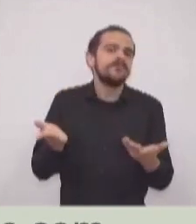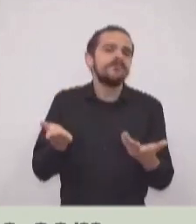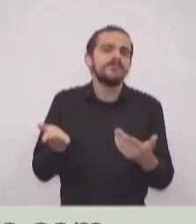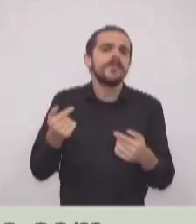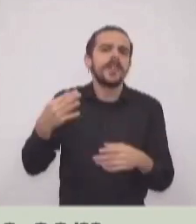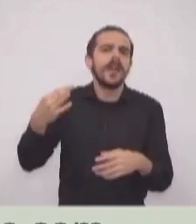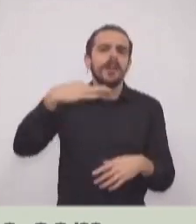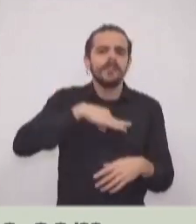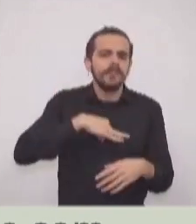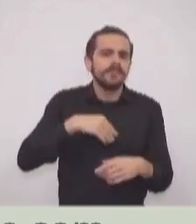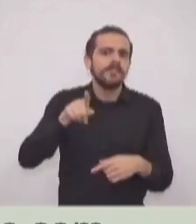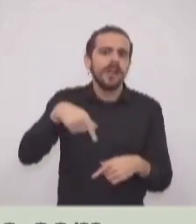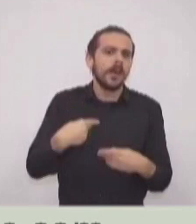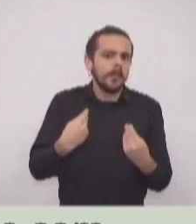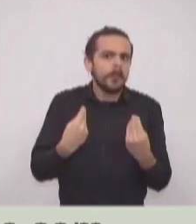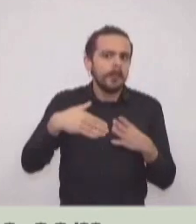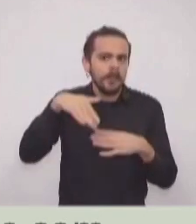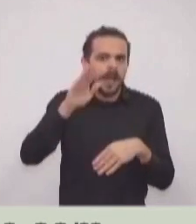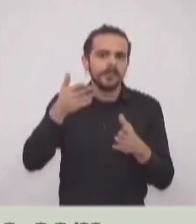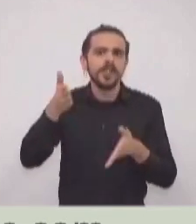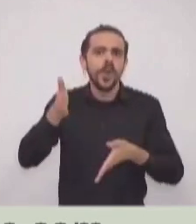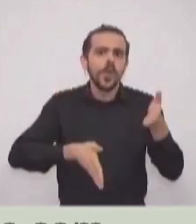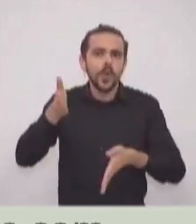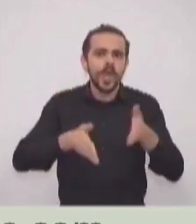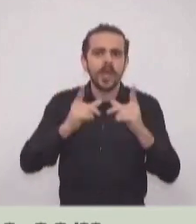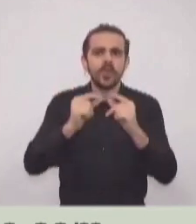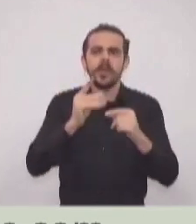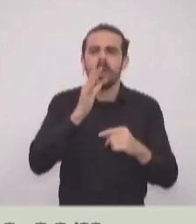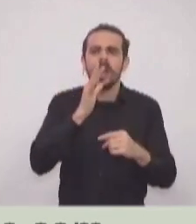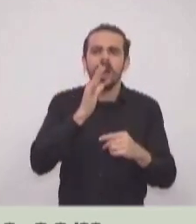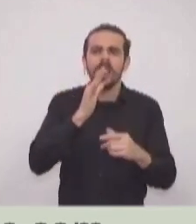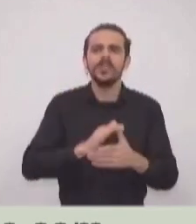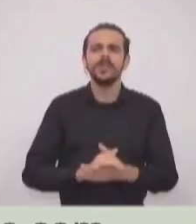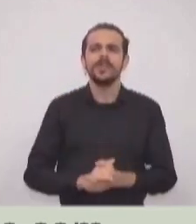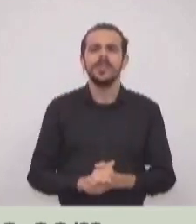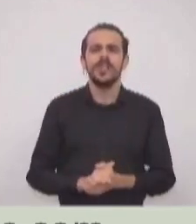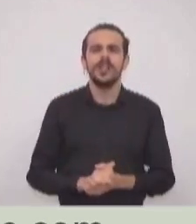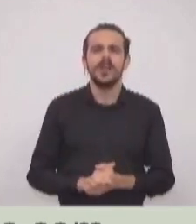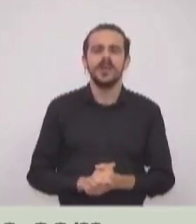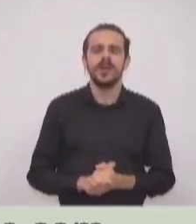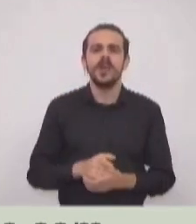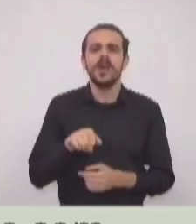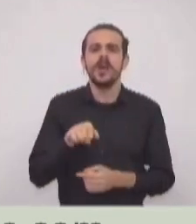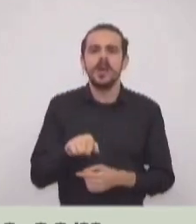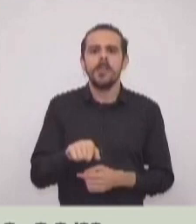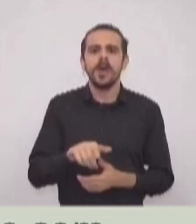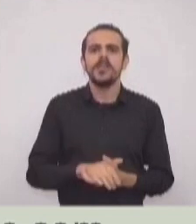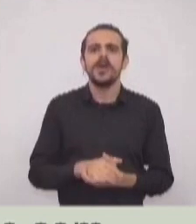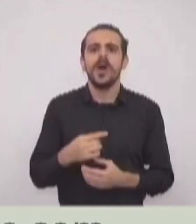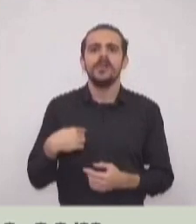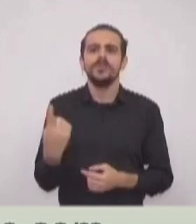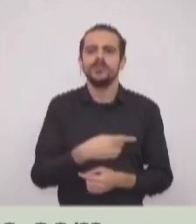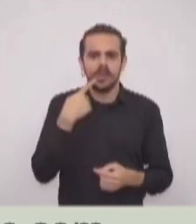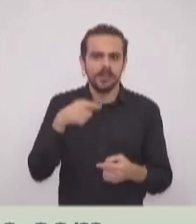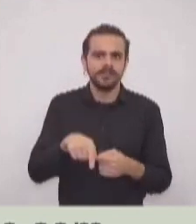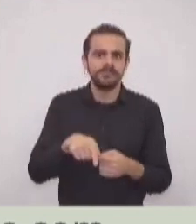de la Ruta 14. Para esto tomamos medidas de control muy fuertes, convirtiendo a la Ruta